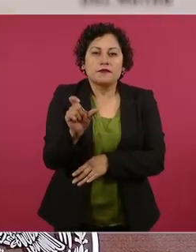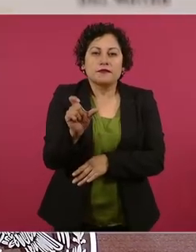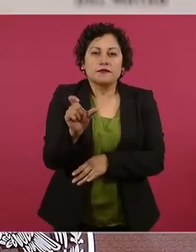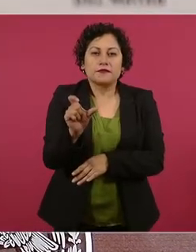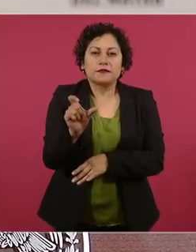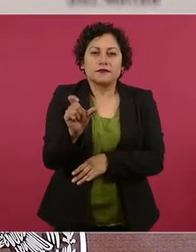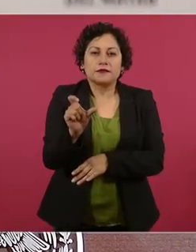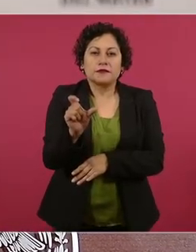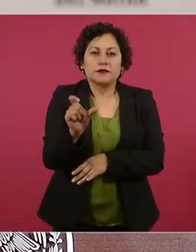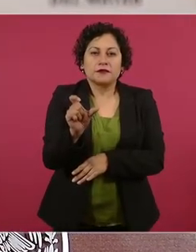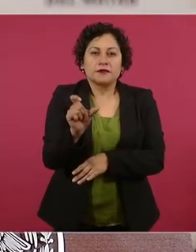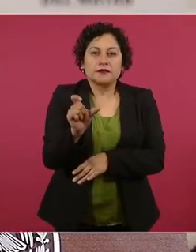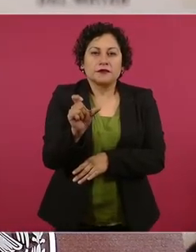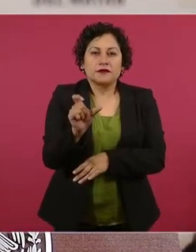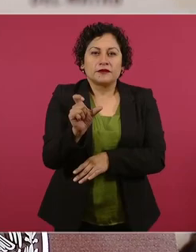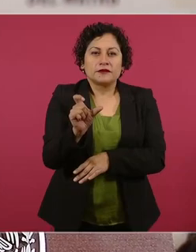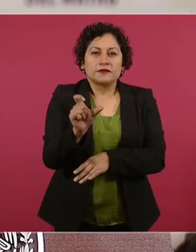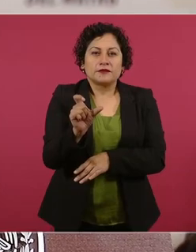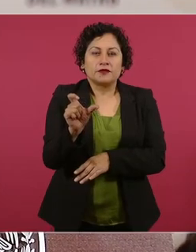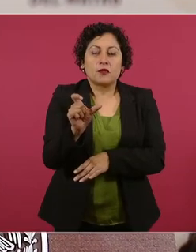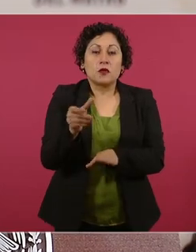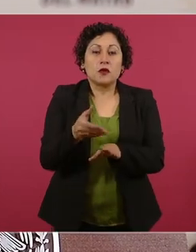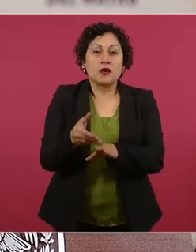lo del segundo tirador